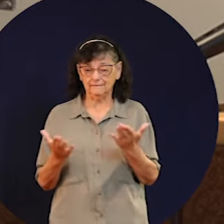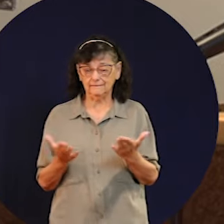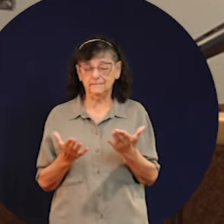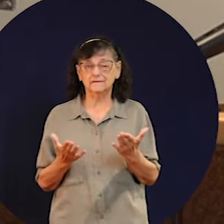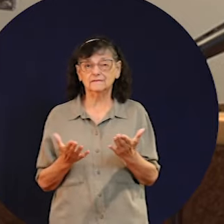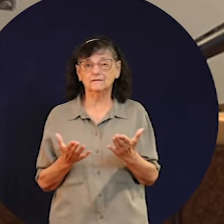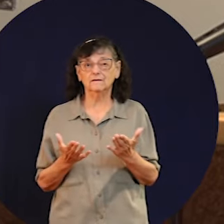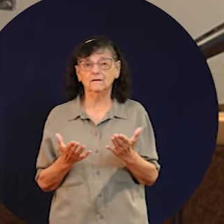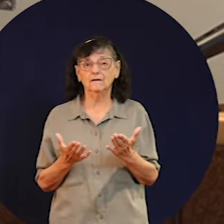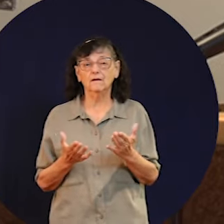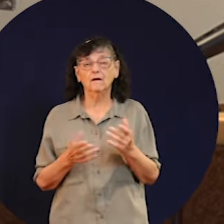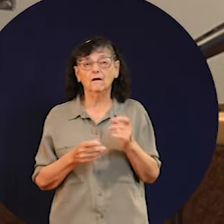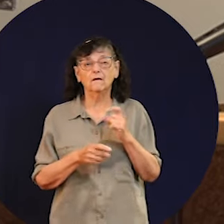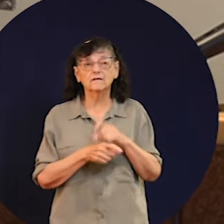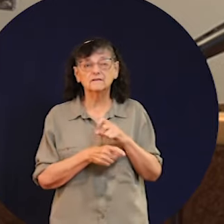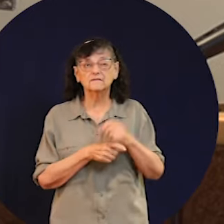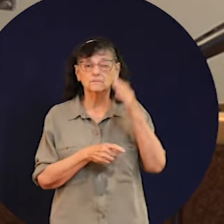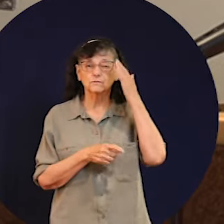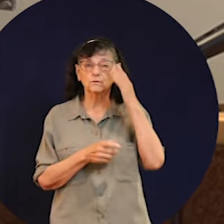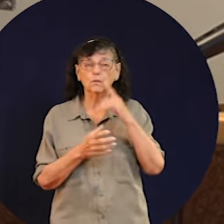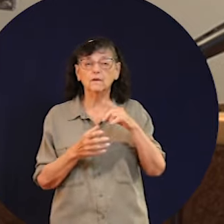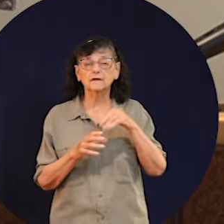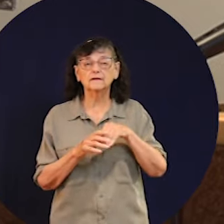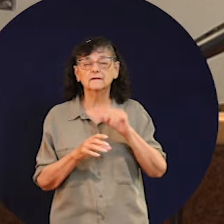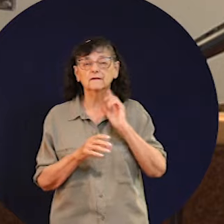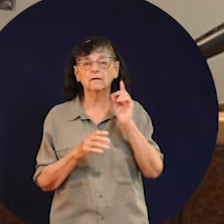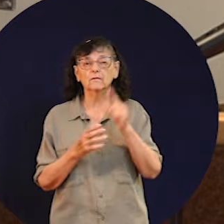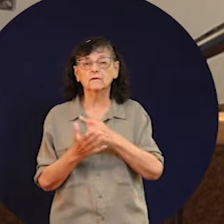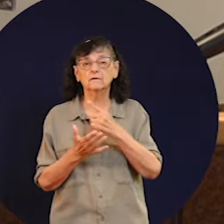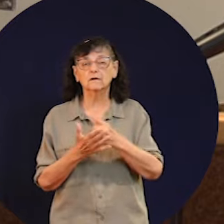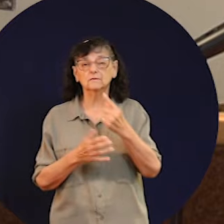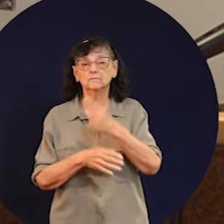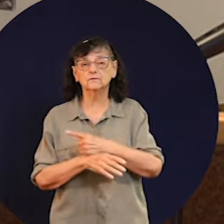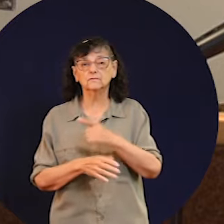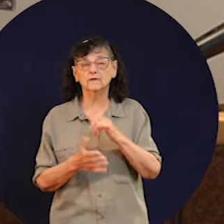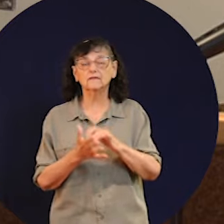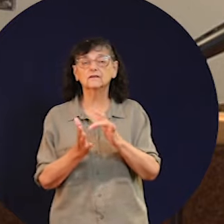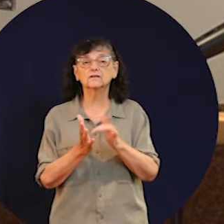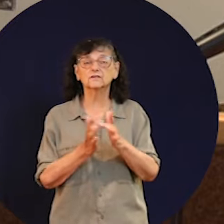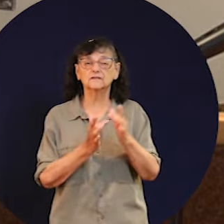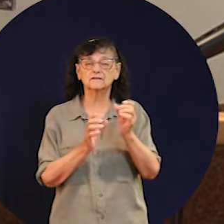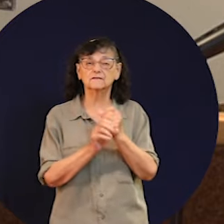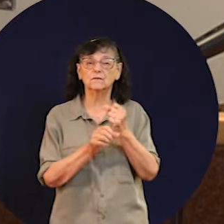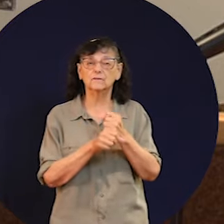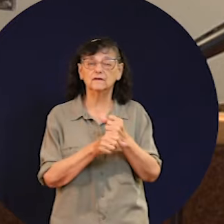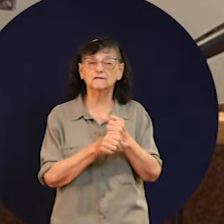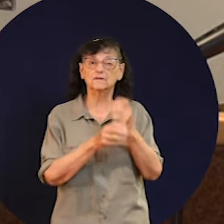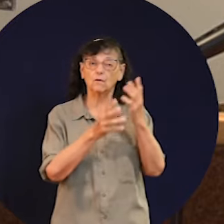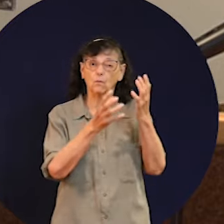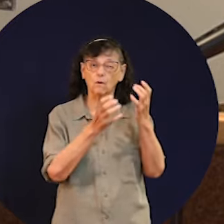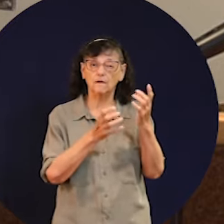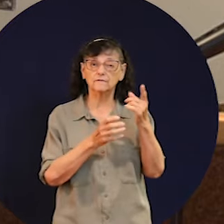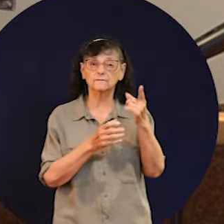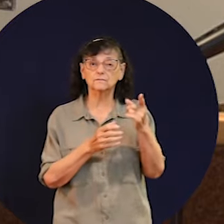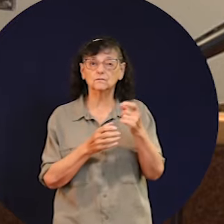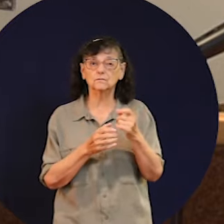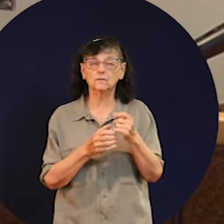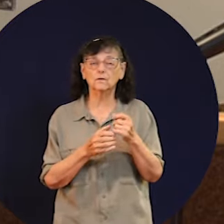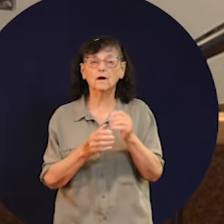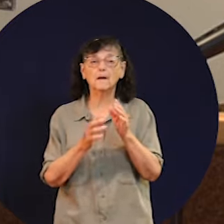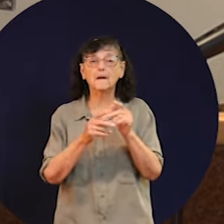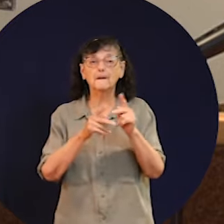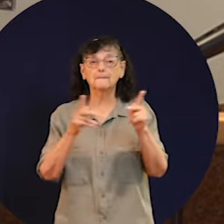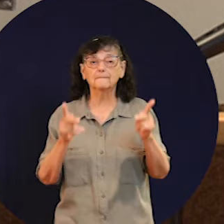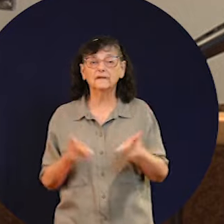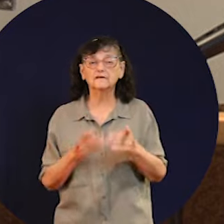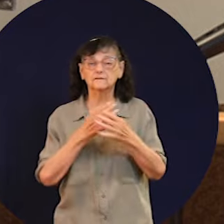ajetreo de la vida es reconocido en nuestro Evangelio de hoy, y Jesús crea intencionalmente un espacio